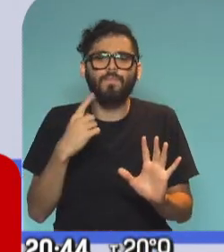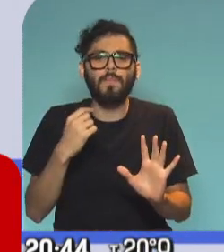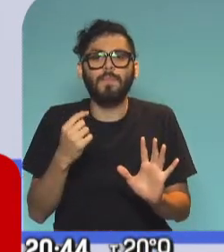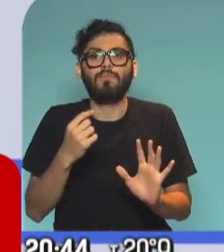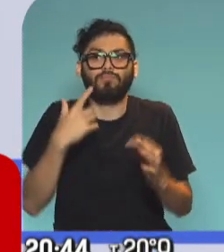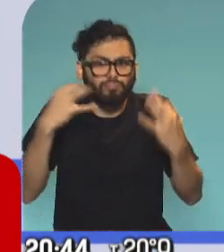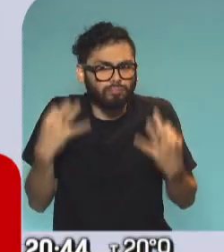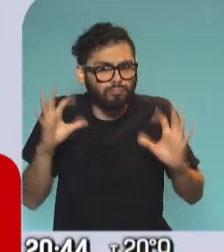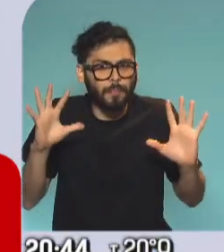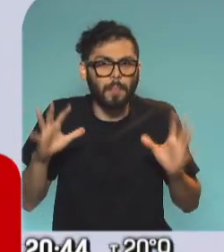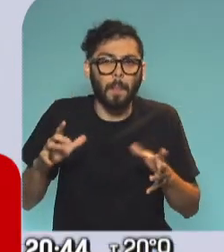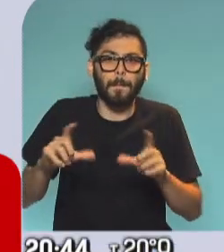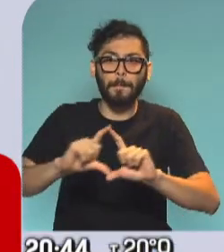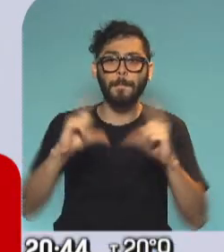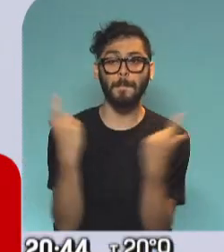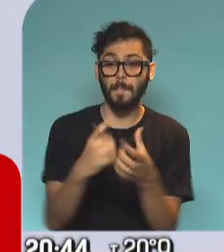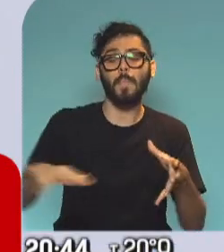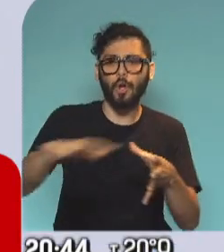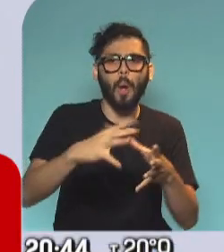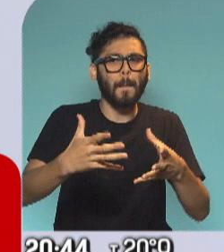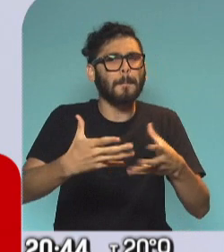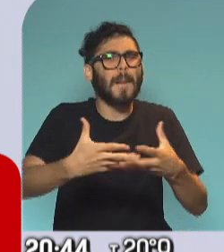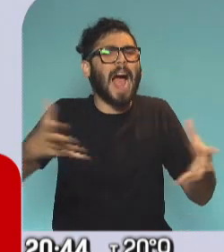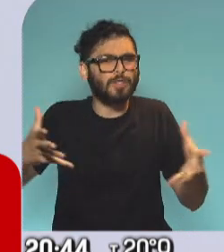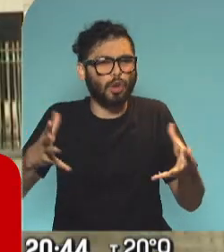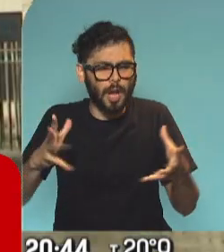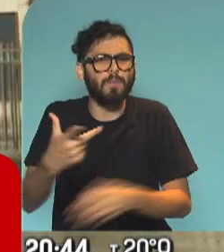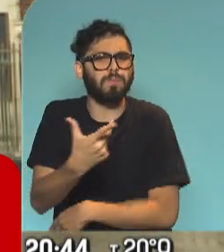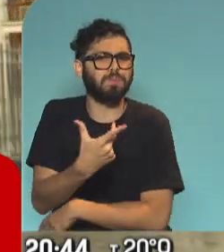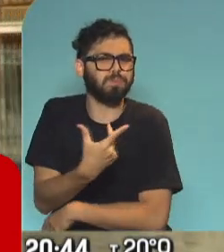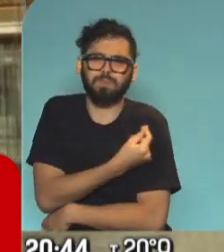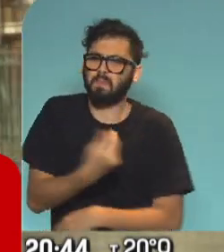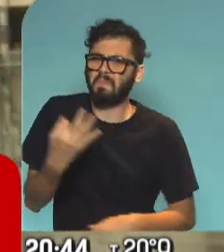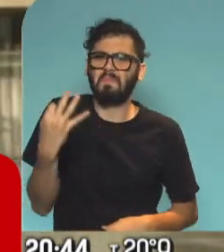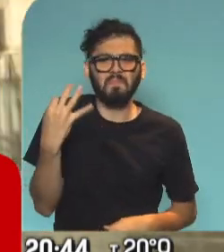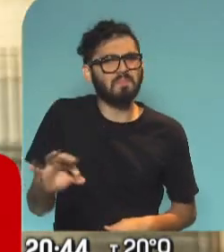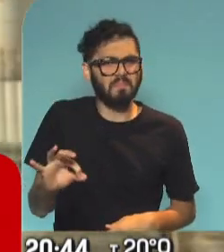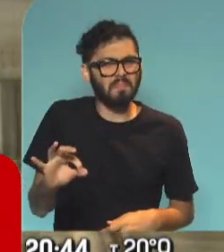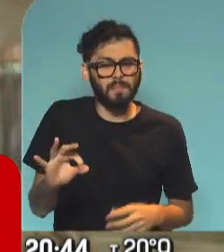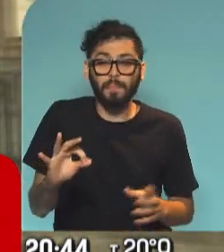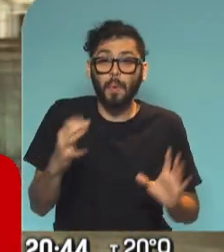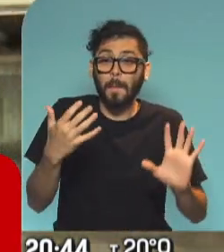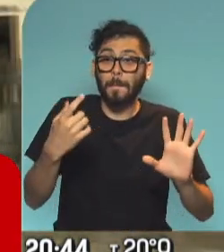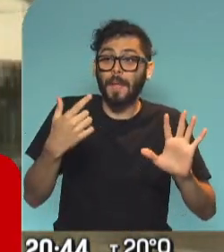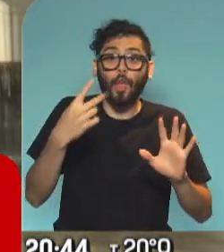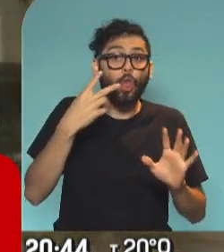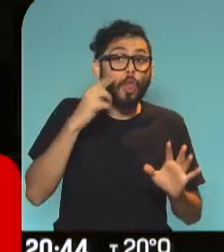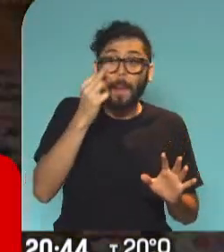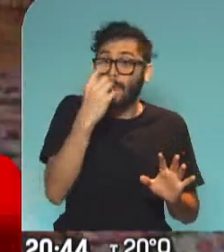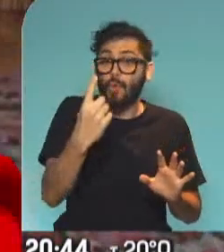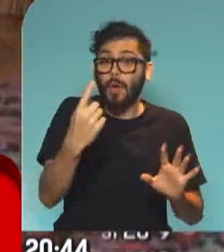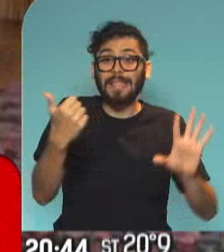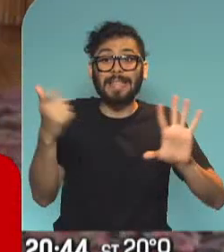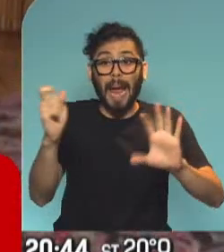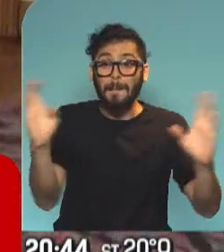muy sustancial de la población española podrá estar vacunada con todas las garantías a lo largo del primer semestre de